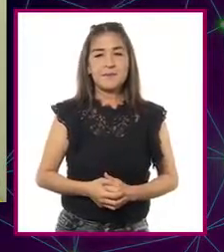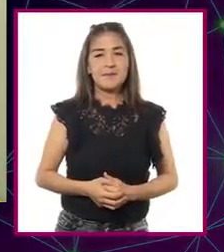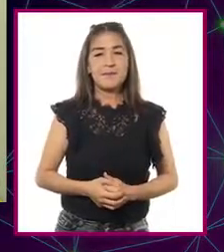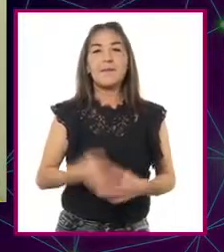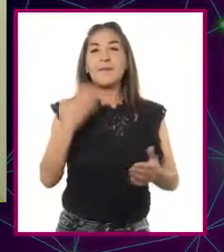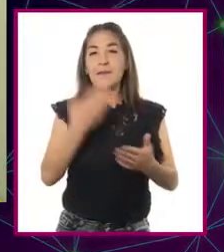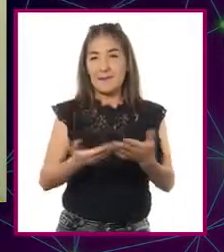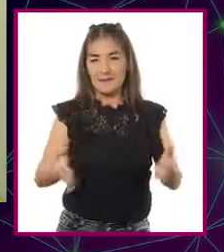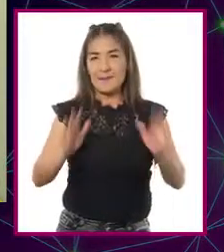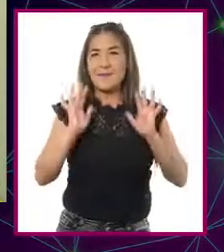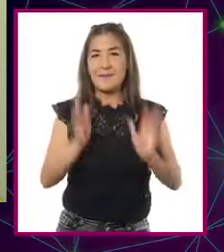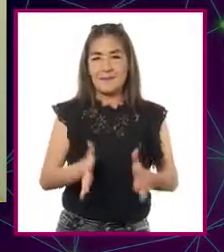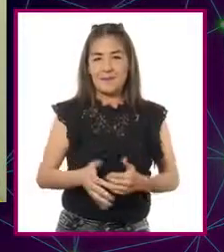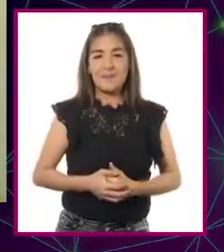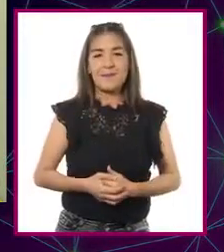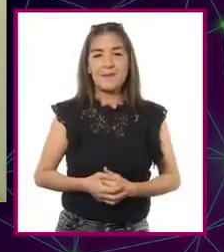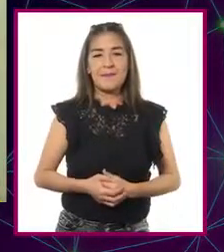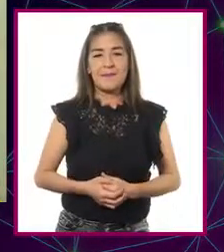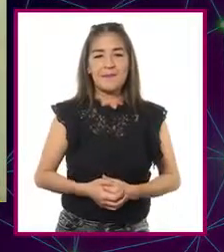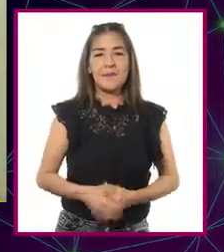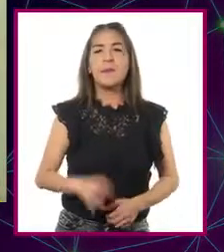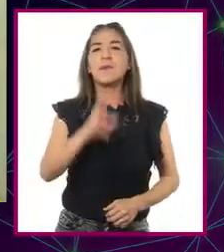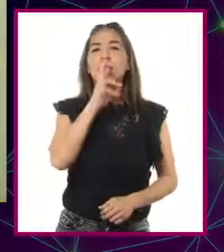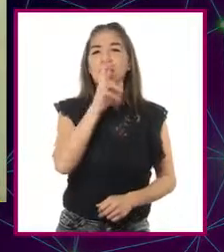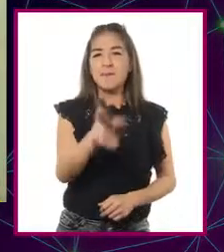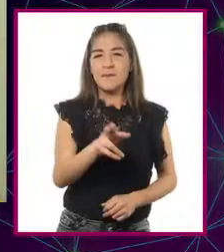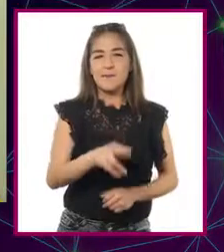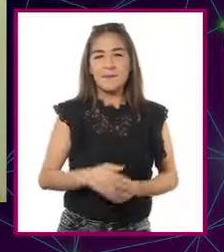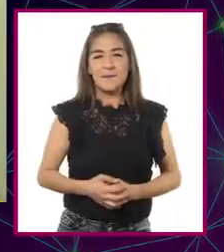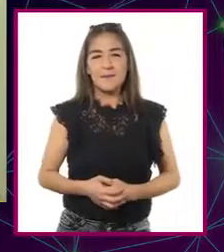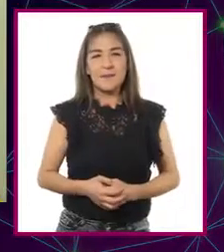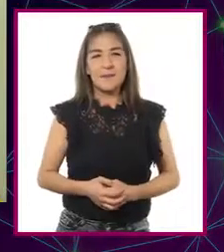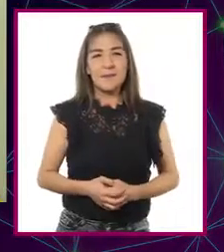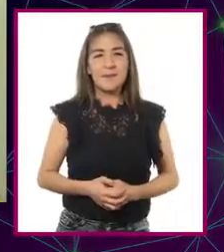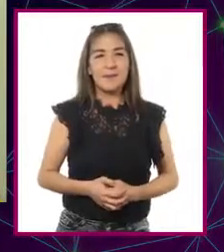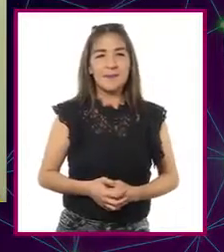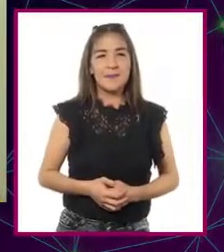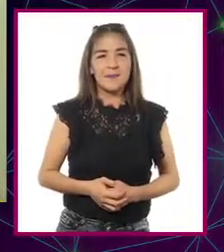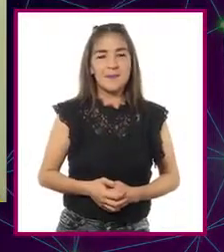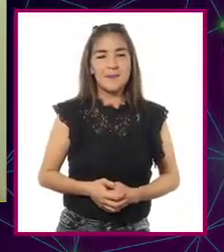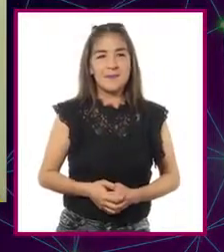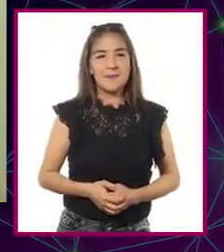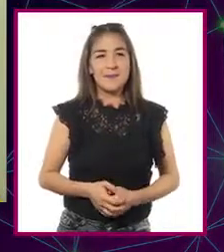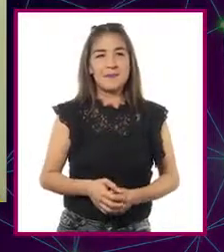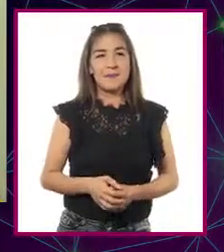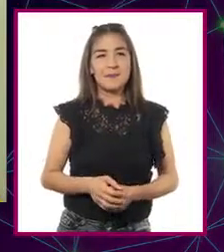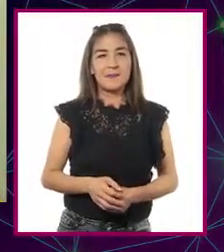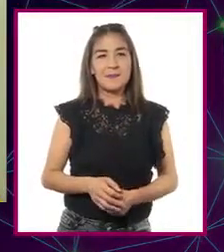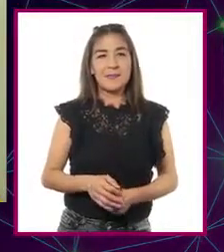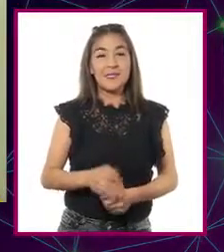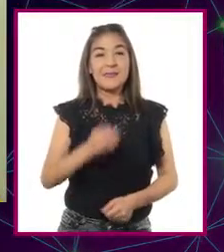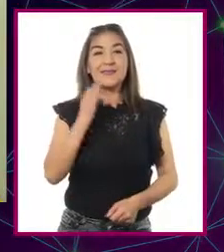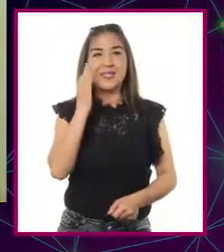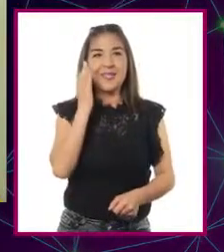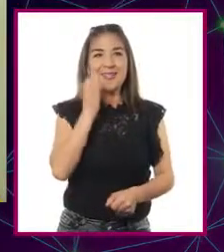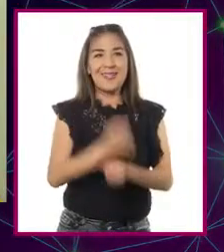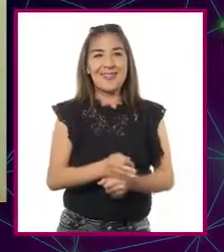Ahora sí, vamos a contrastar un poco de lo aprendido. Sustancia, utilizamos el